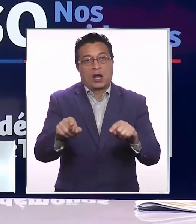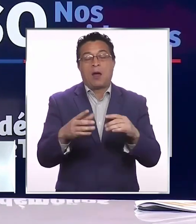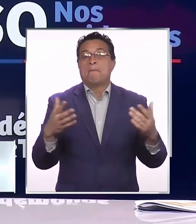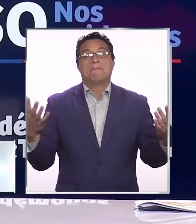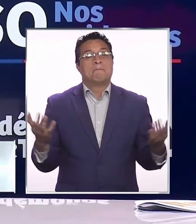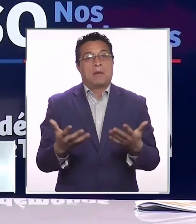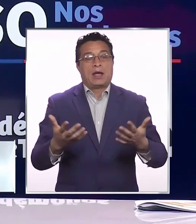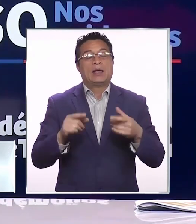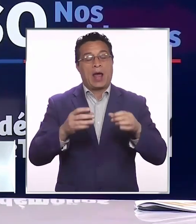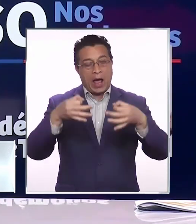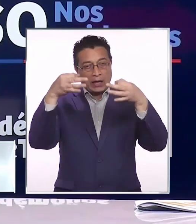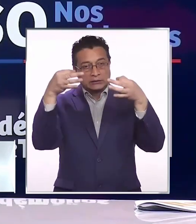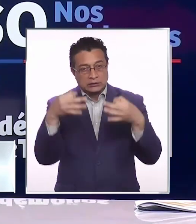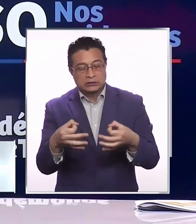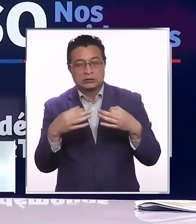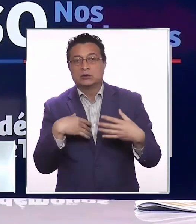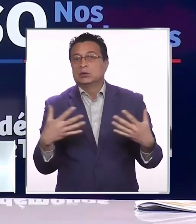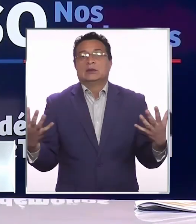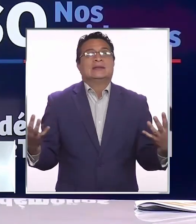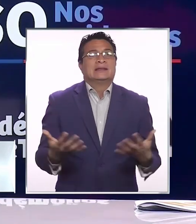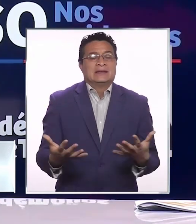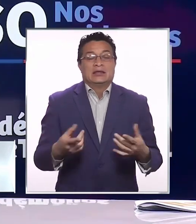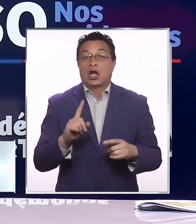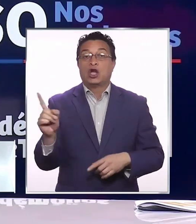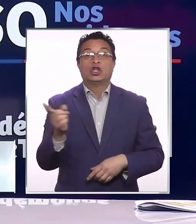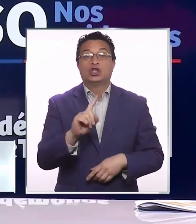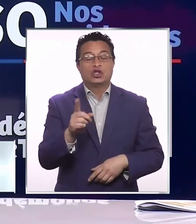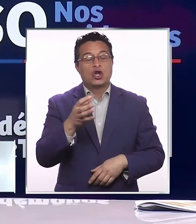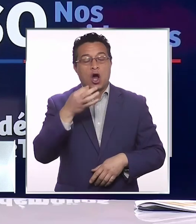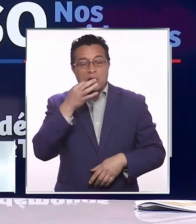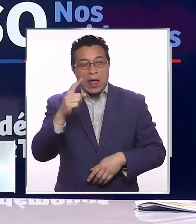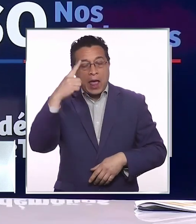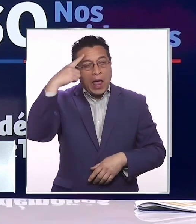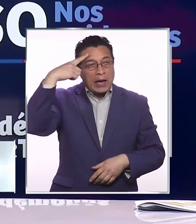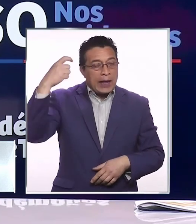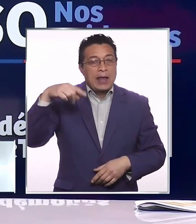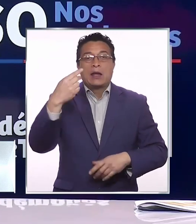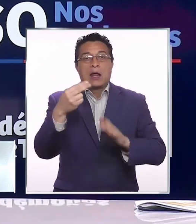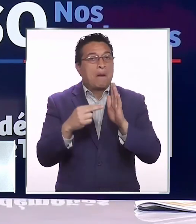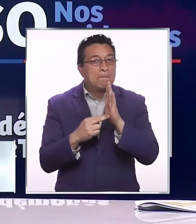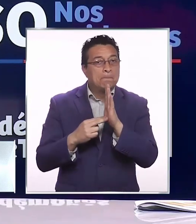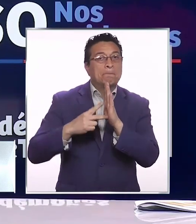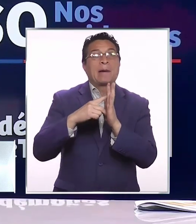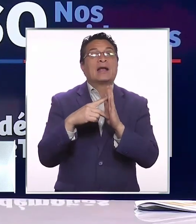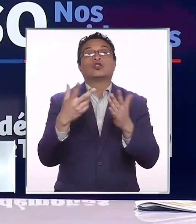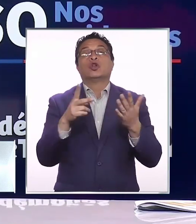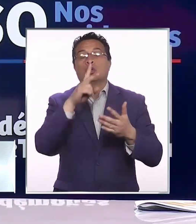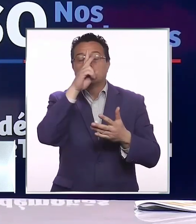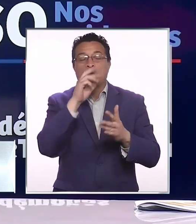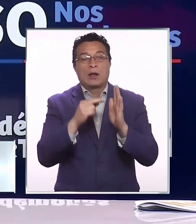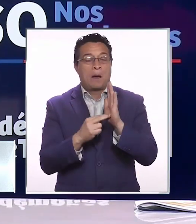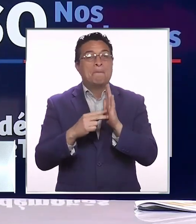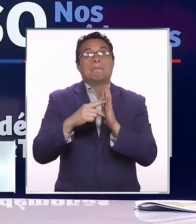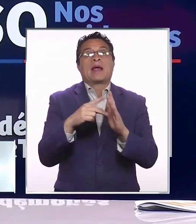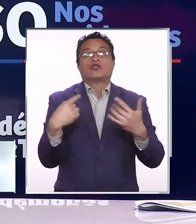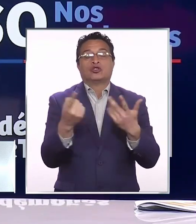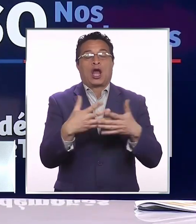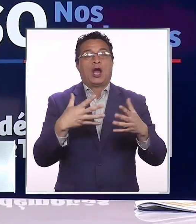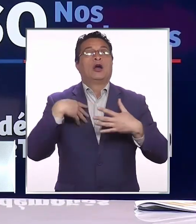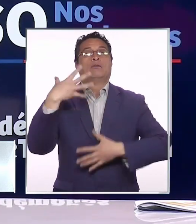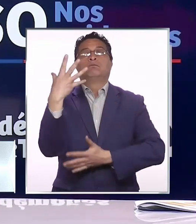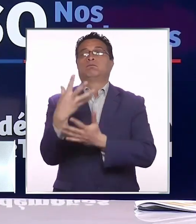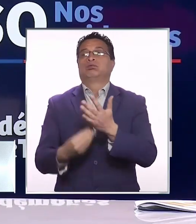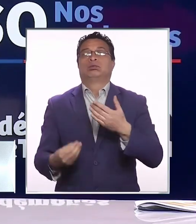población para asegurarnos de que no se interprete este paso como un paso de que